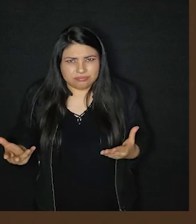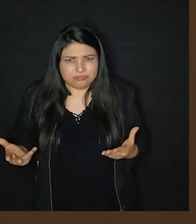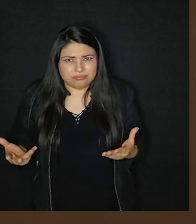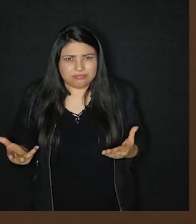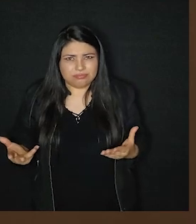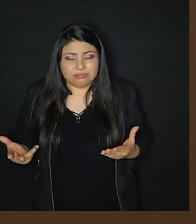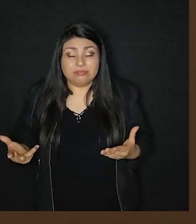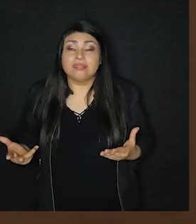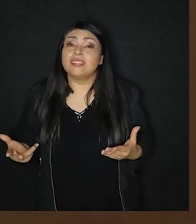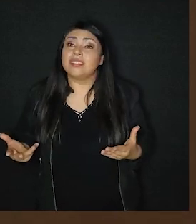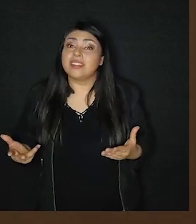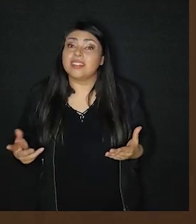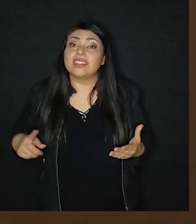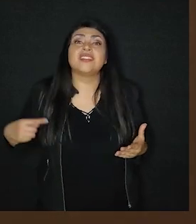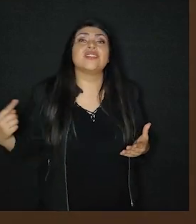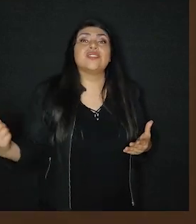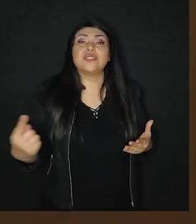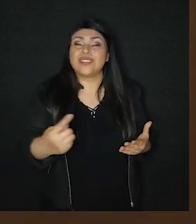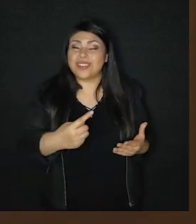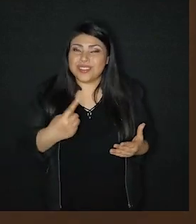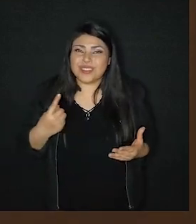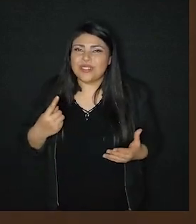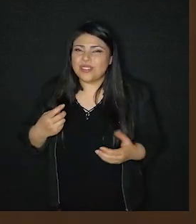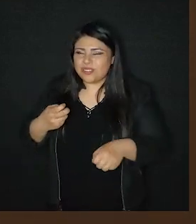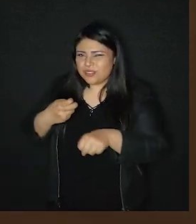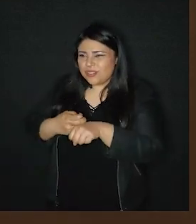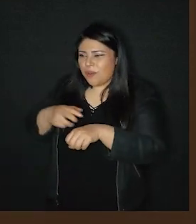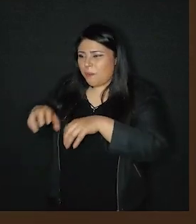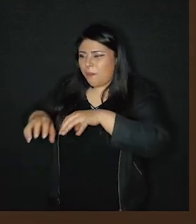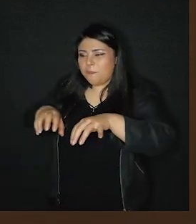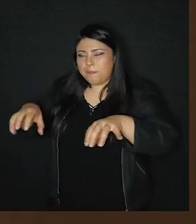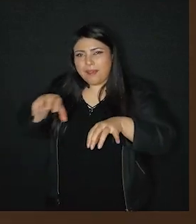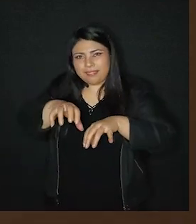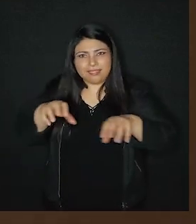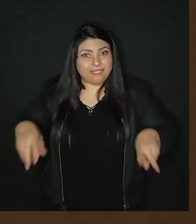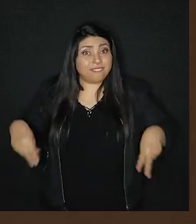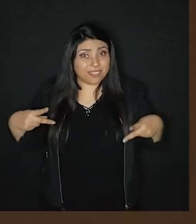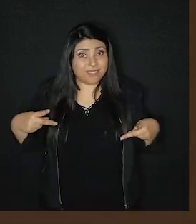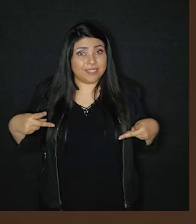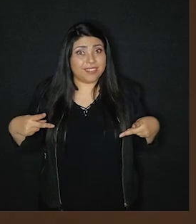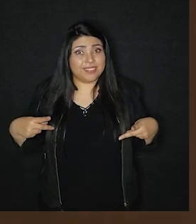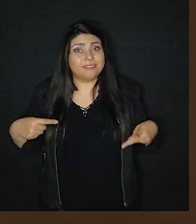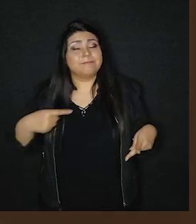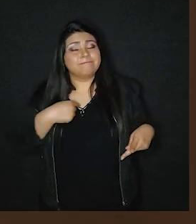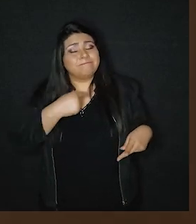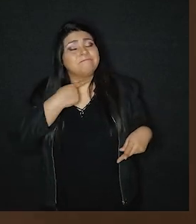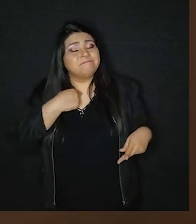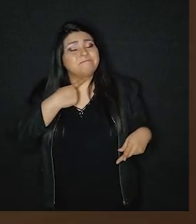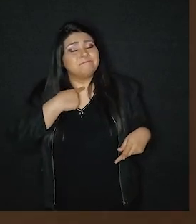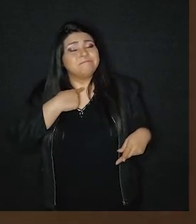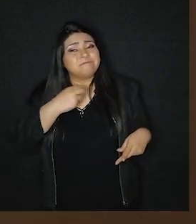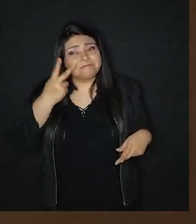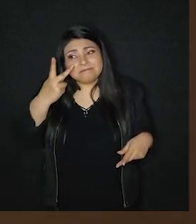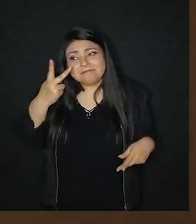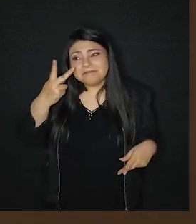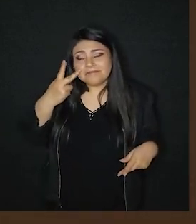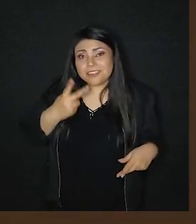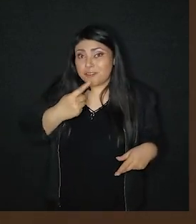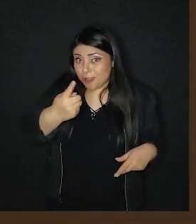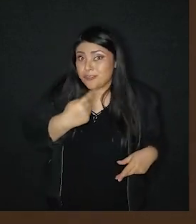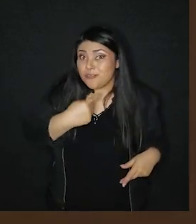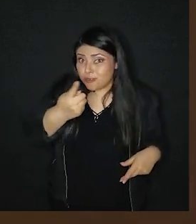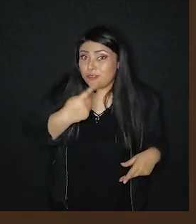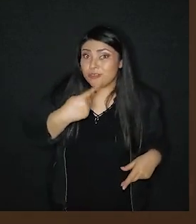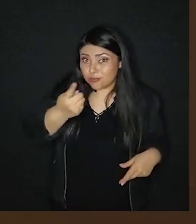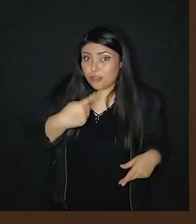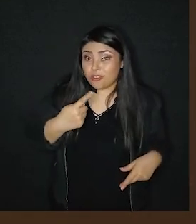Si todos somos piedras vivas me gustaría creer que el lugar santísimo es cuando tú y